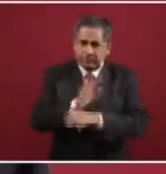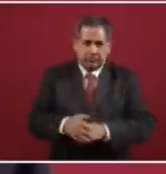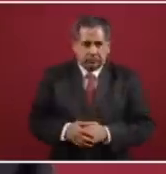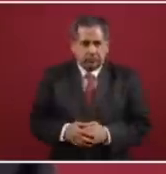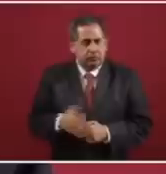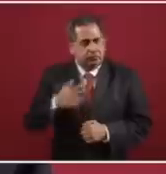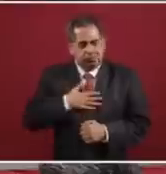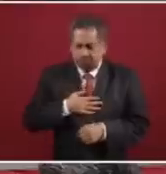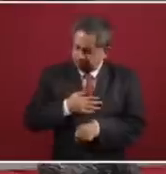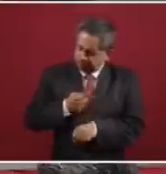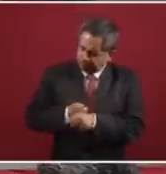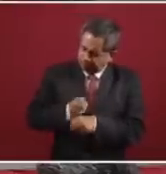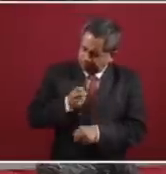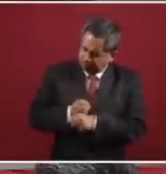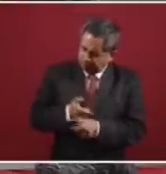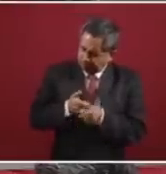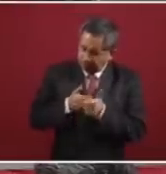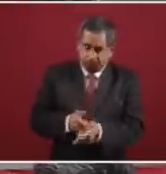porque soy perseverante.